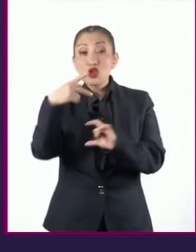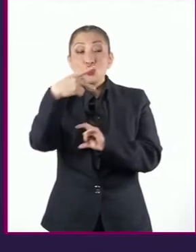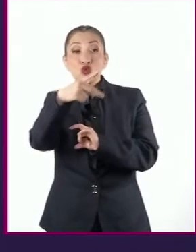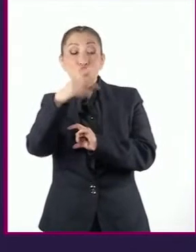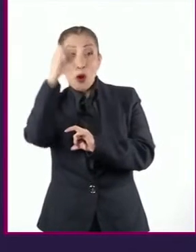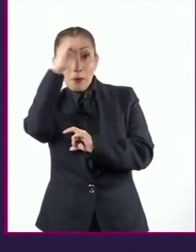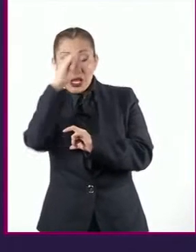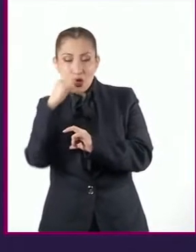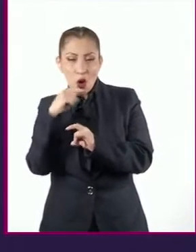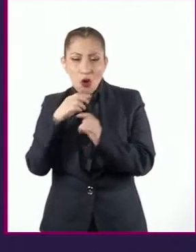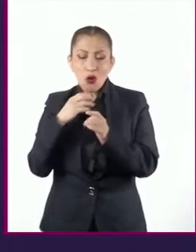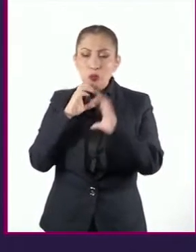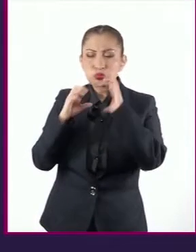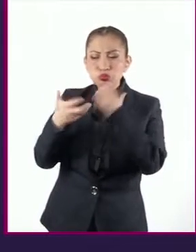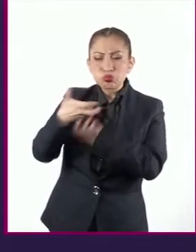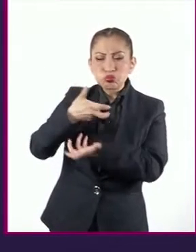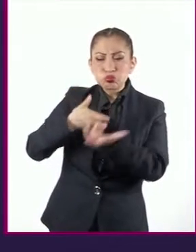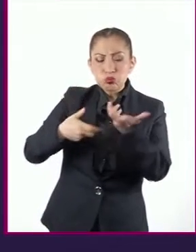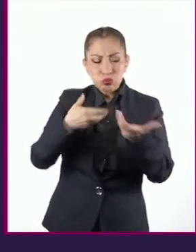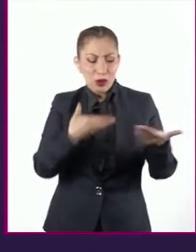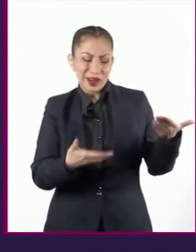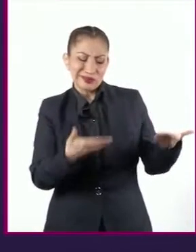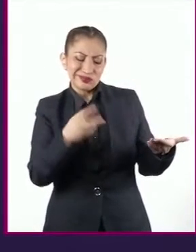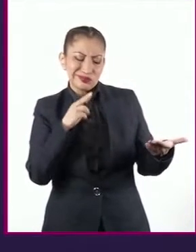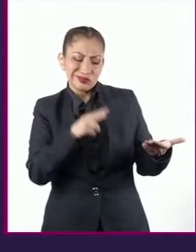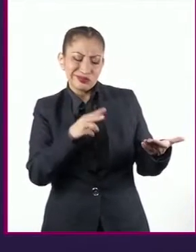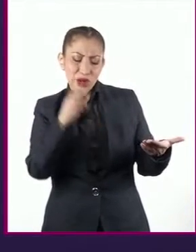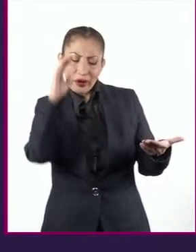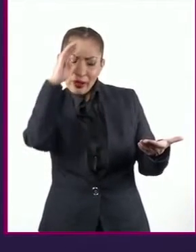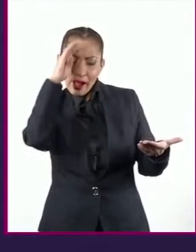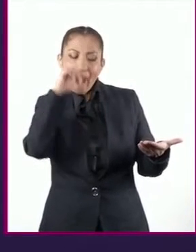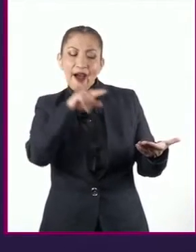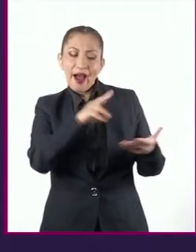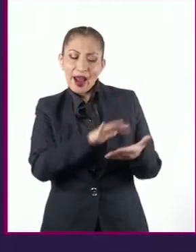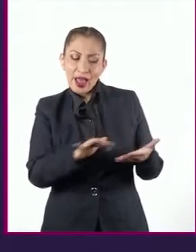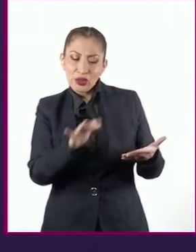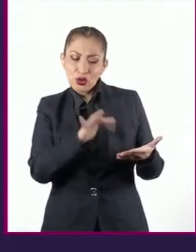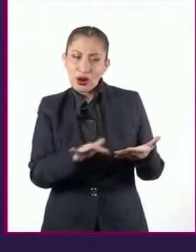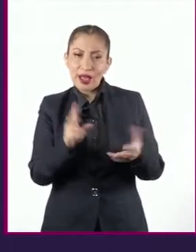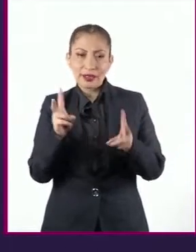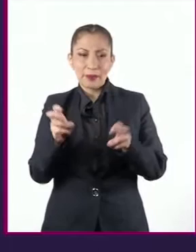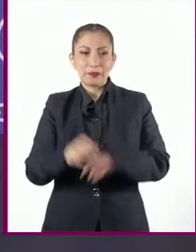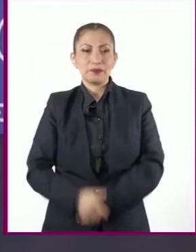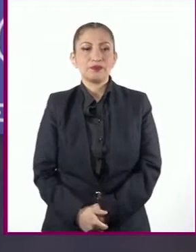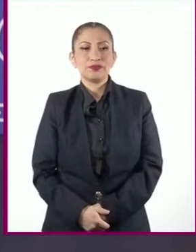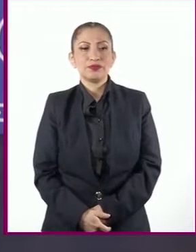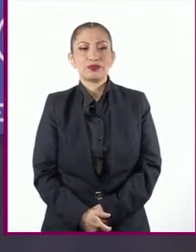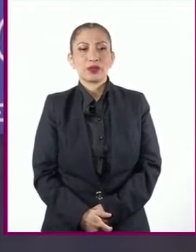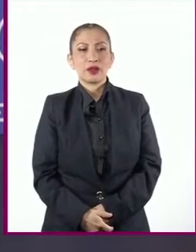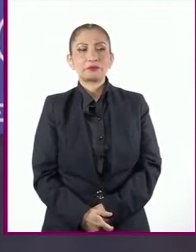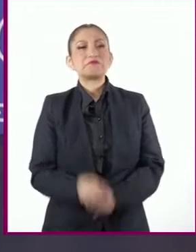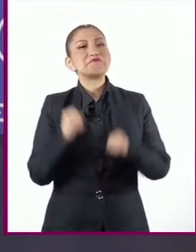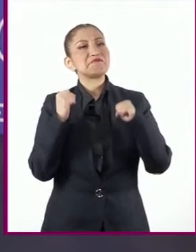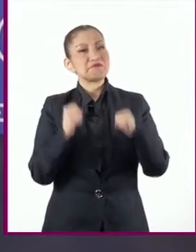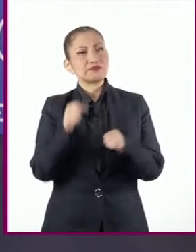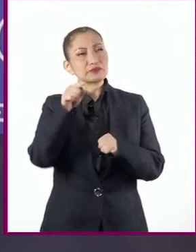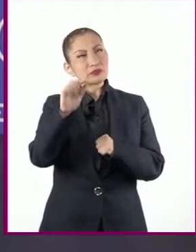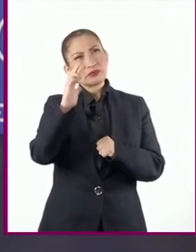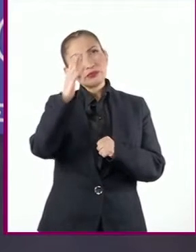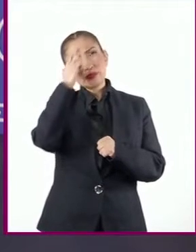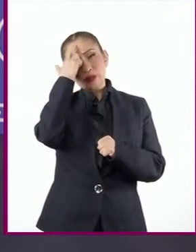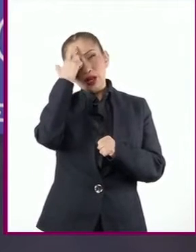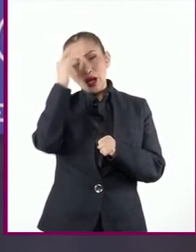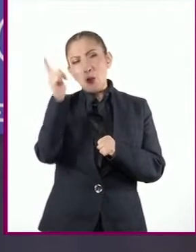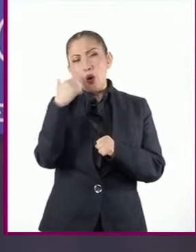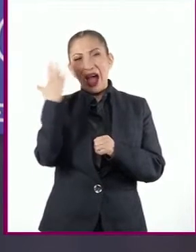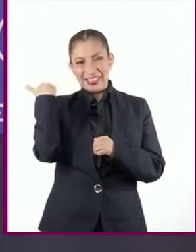opinión, comparar sus ideas con las del autor y crear su propia opinión sobre la lectura y el tema. Seguramente recordaron aspectos